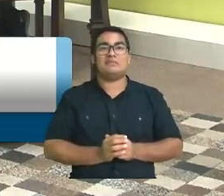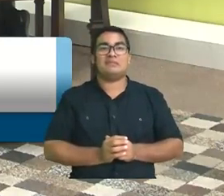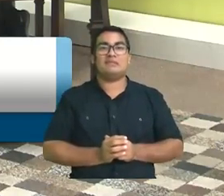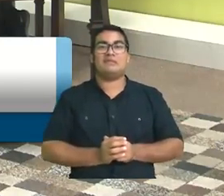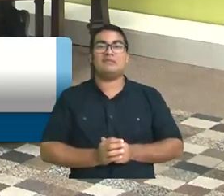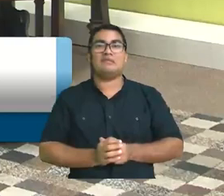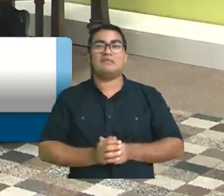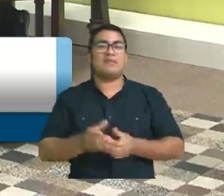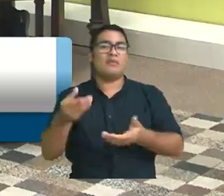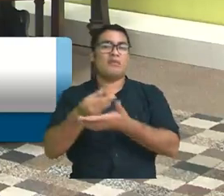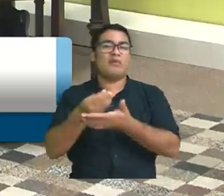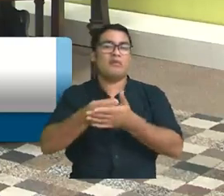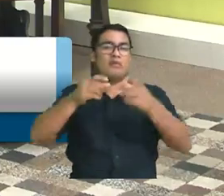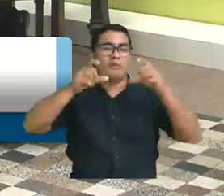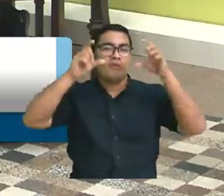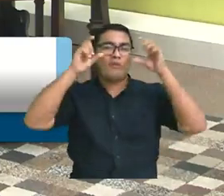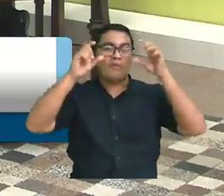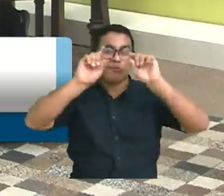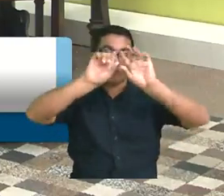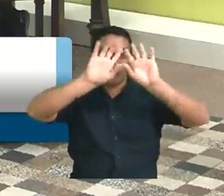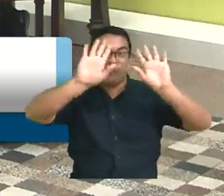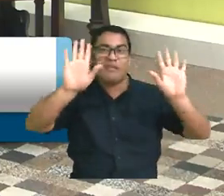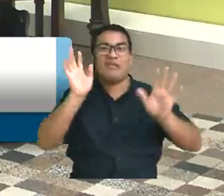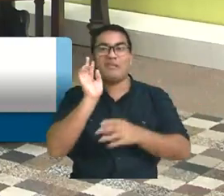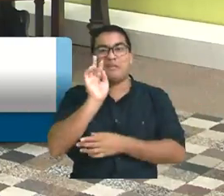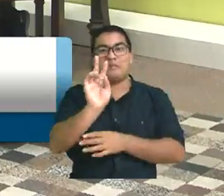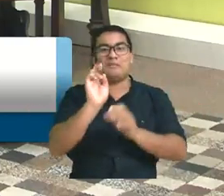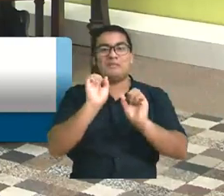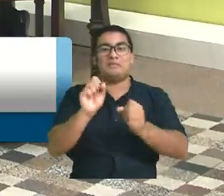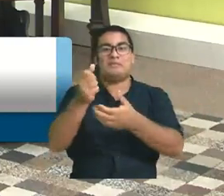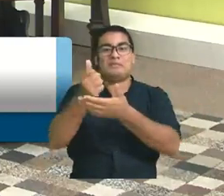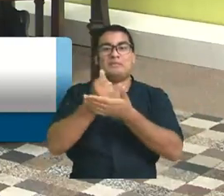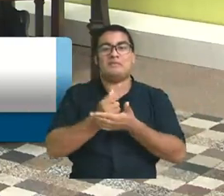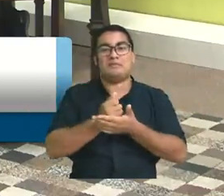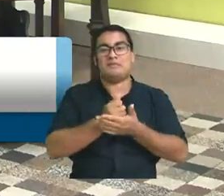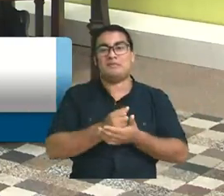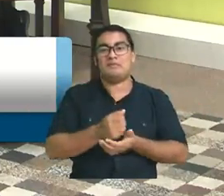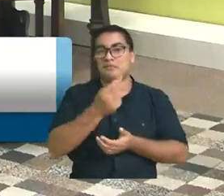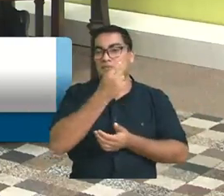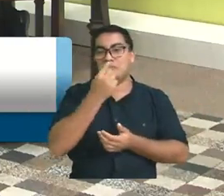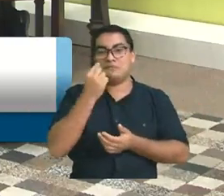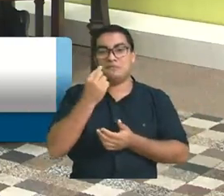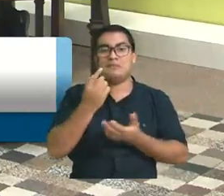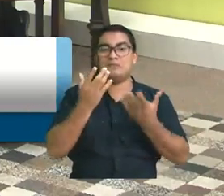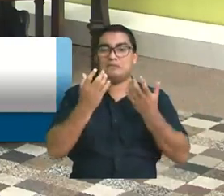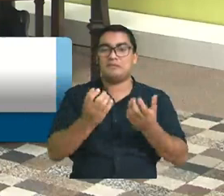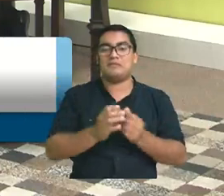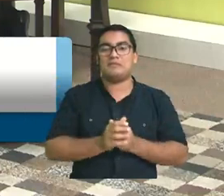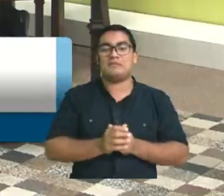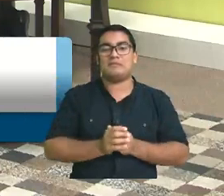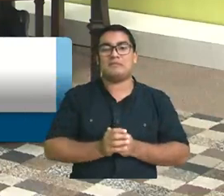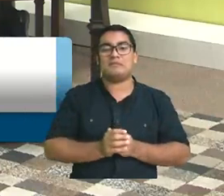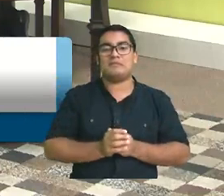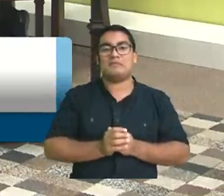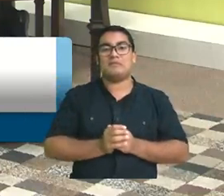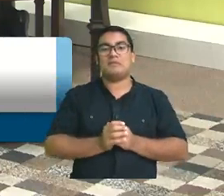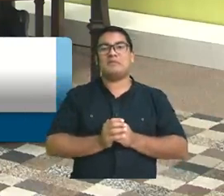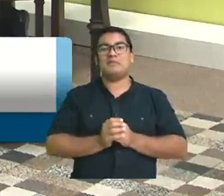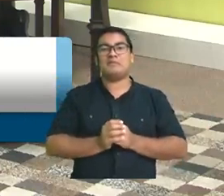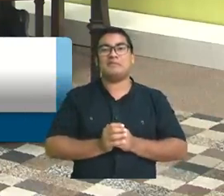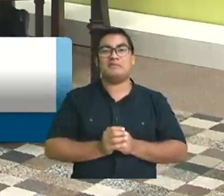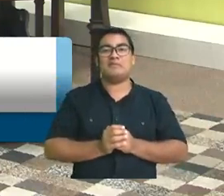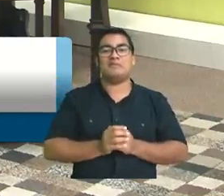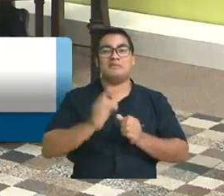para refrescar, en realidad son para refrescar la vista, ¿nos pueden ayudar en este caso del ojo seco o no? Lo que hacen es evitar